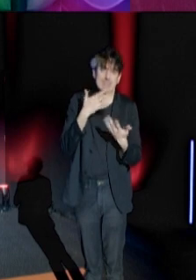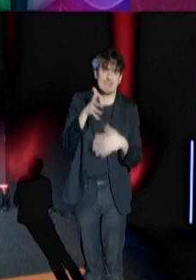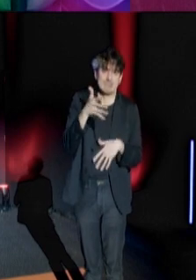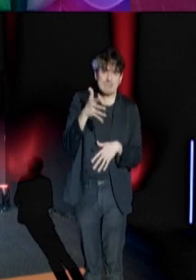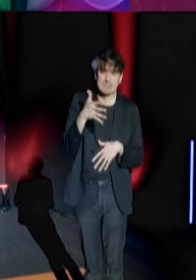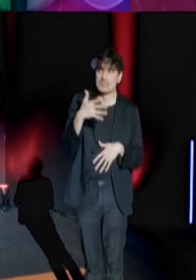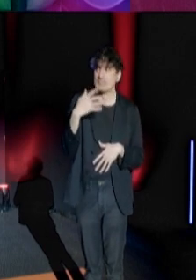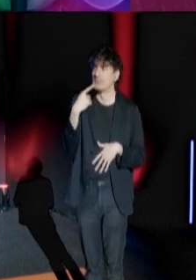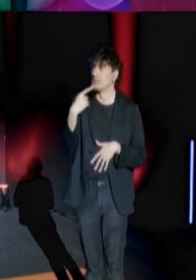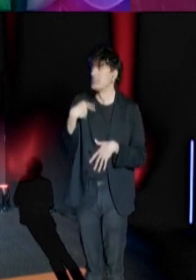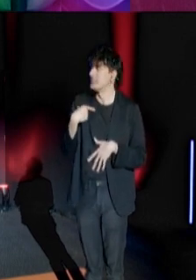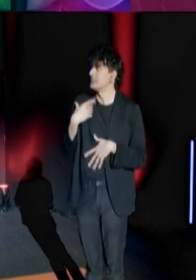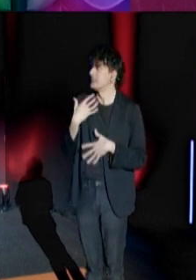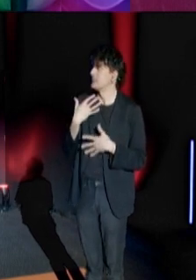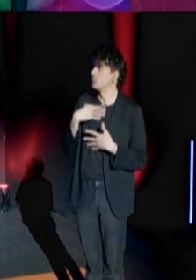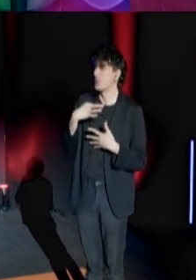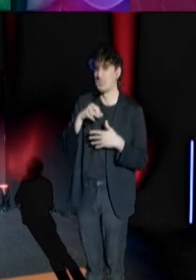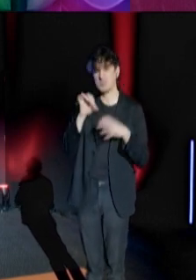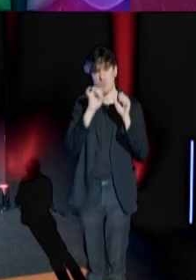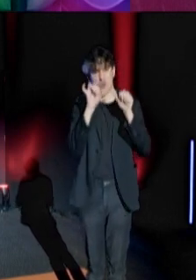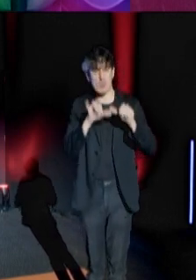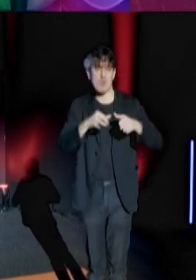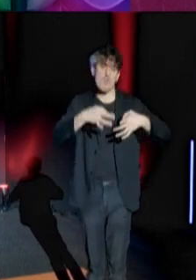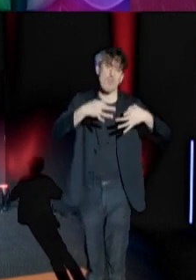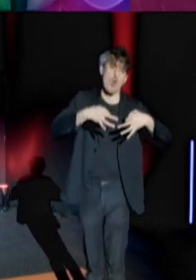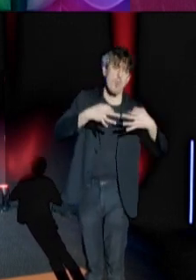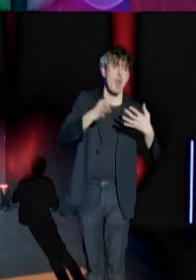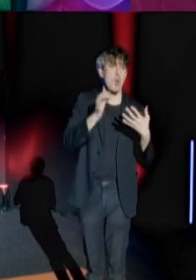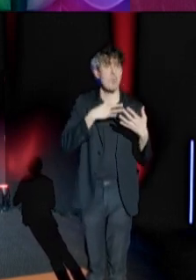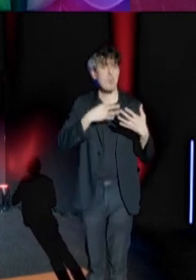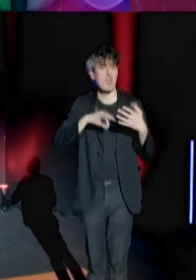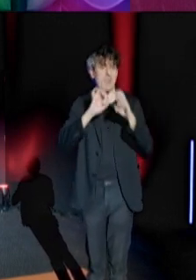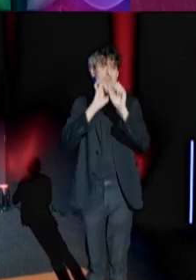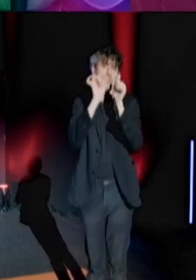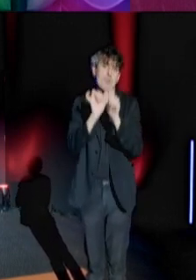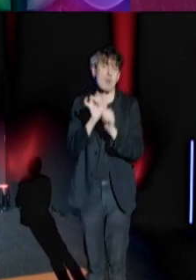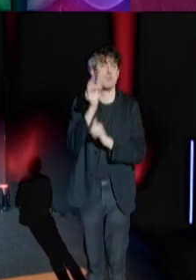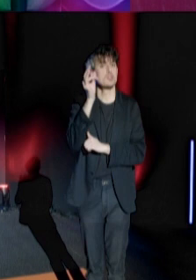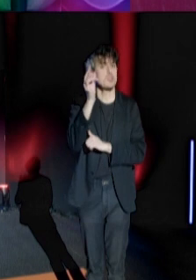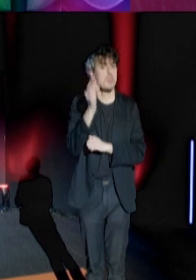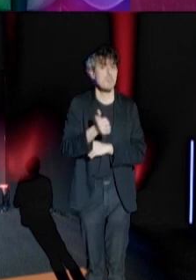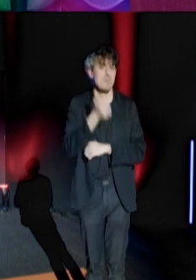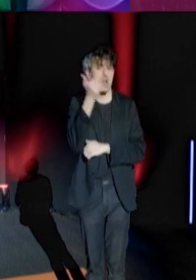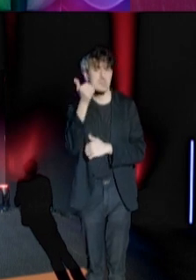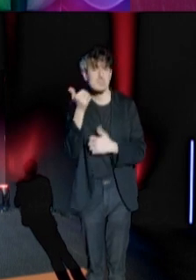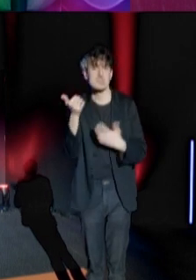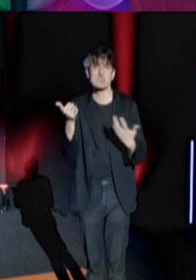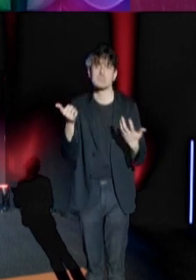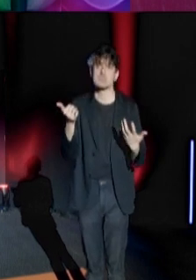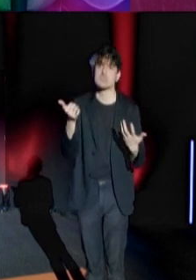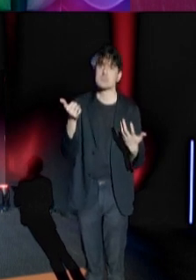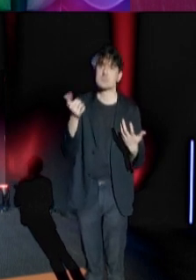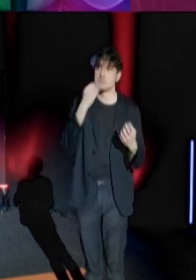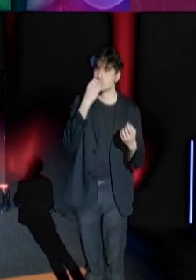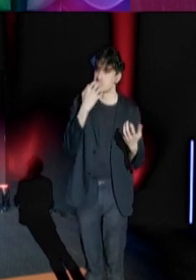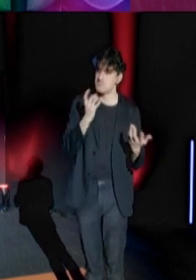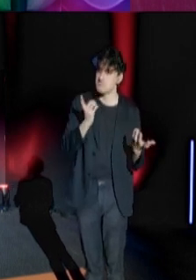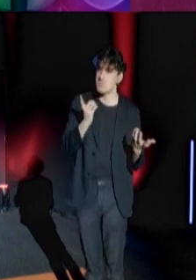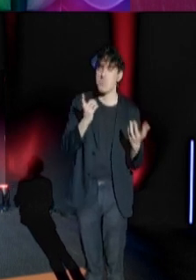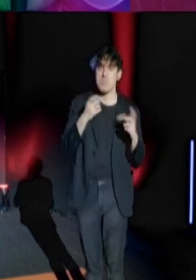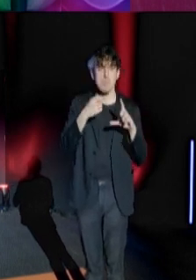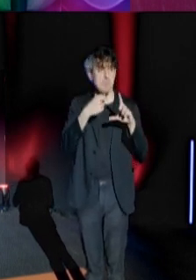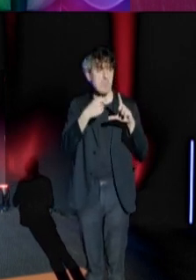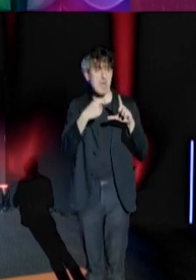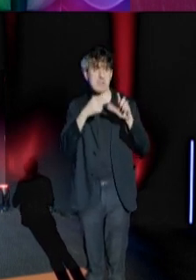decir y a lo mejor estás demasiado formal o a lo mejor podría ser más positivo la la claridad no es no está mal un mail muy simple